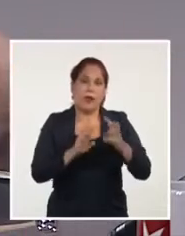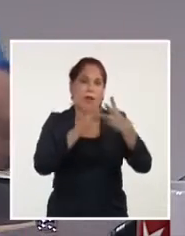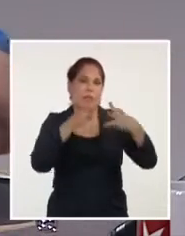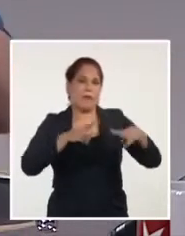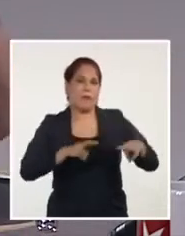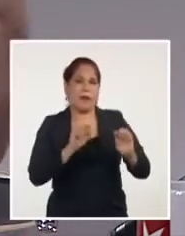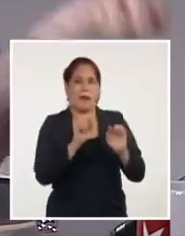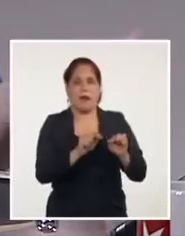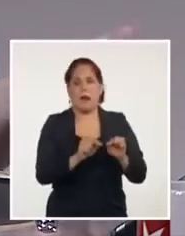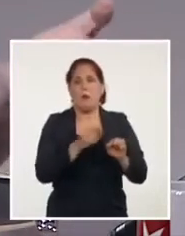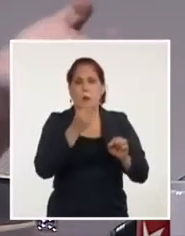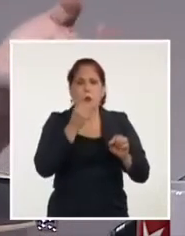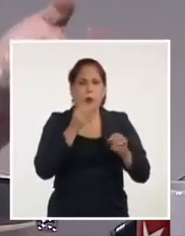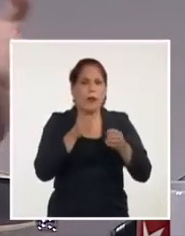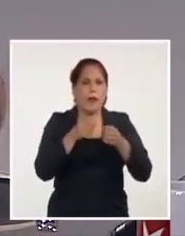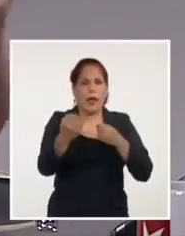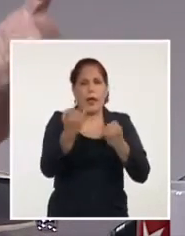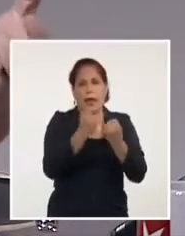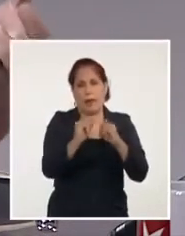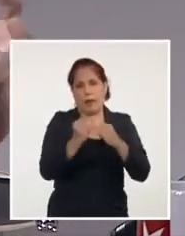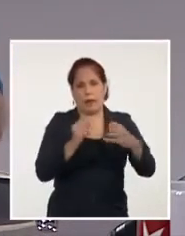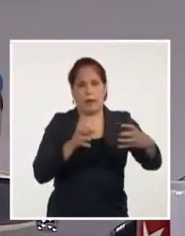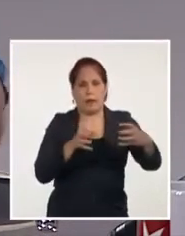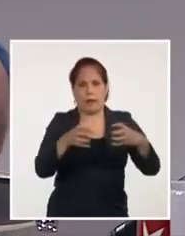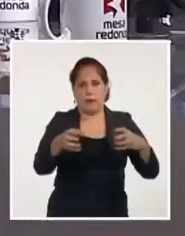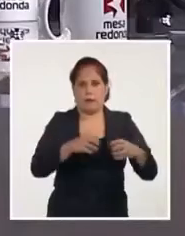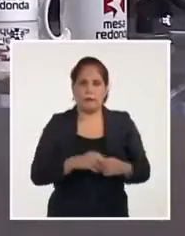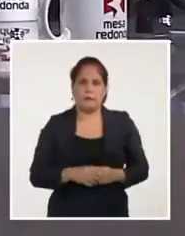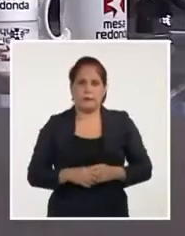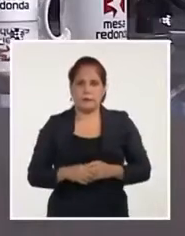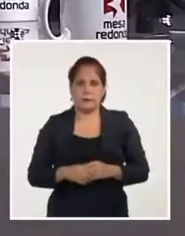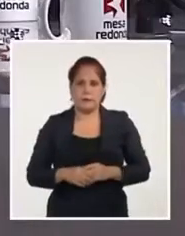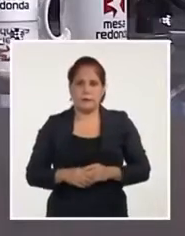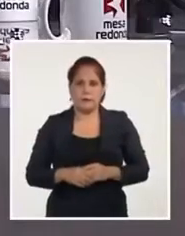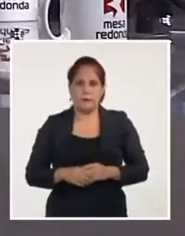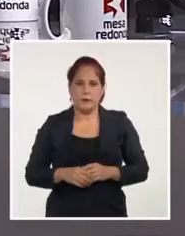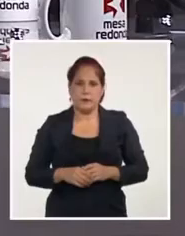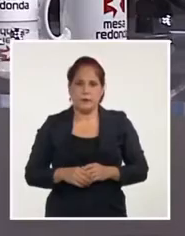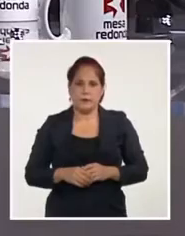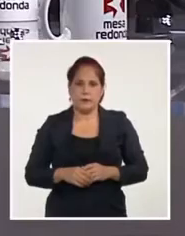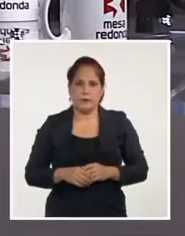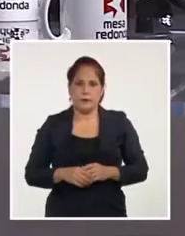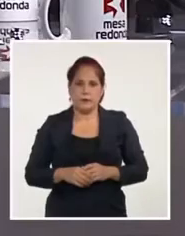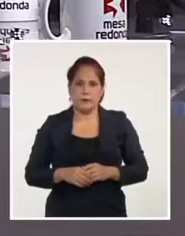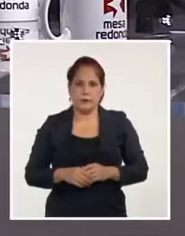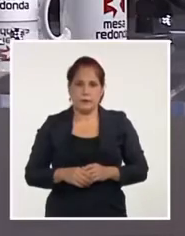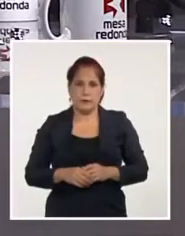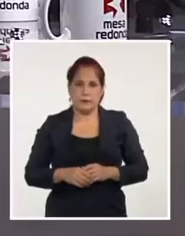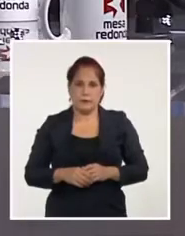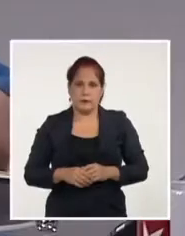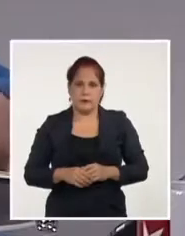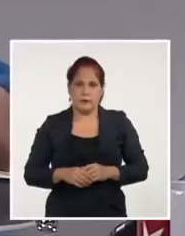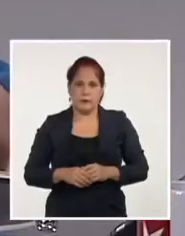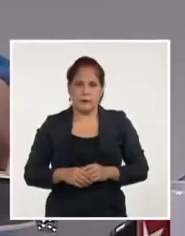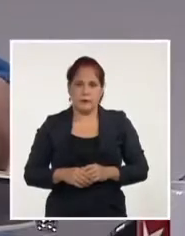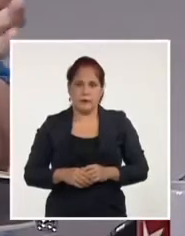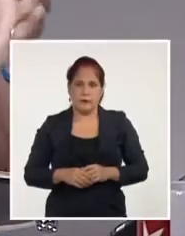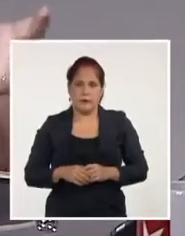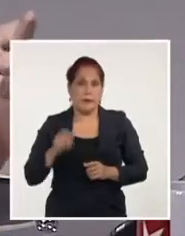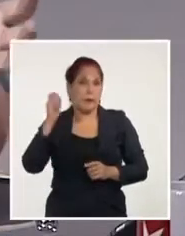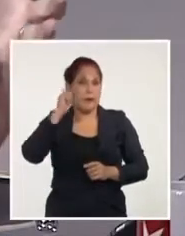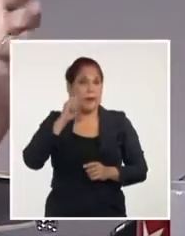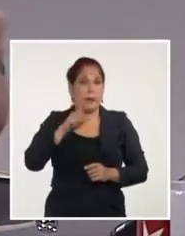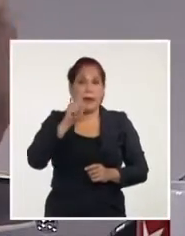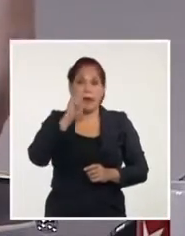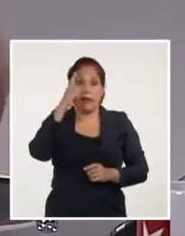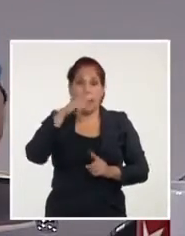sistemas que te permiten saber con una mirada de pájaro la Big Data, qué está pasando. Y eso, la Big Data es la pila de datos que usted deja en un